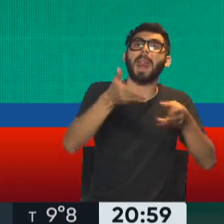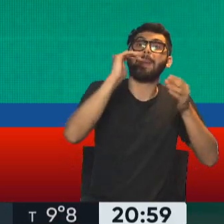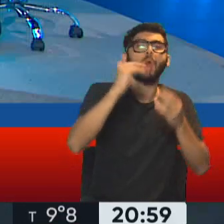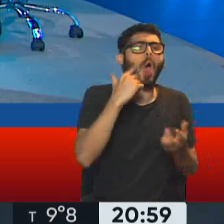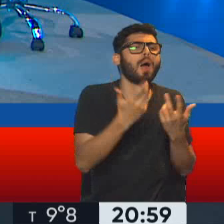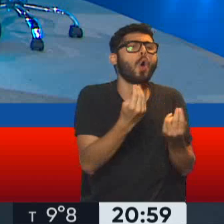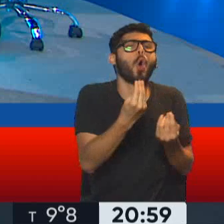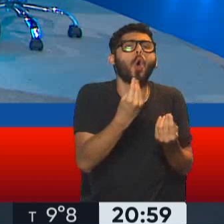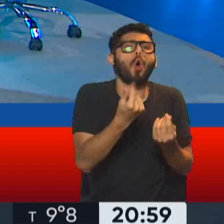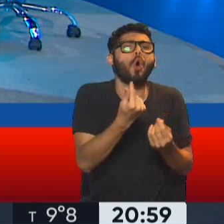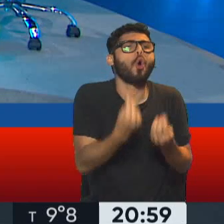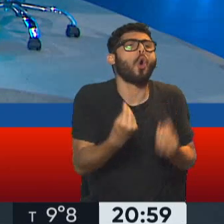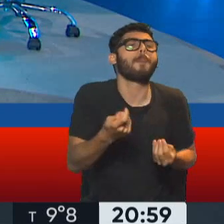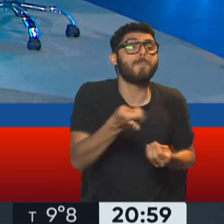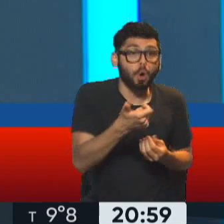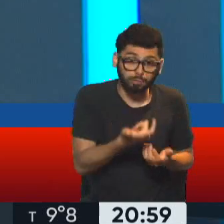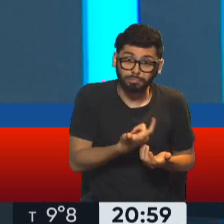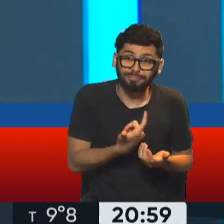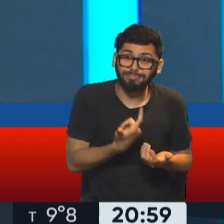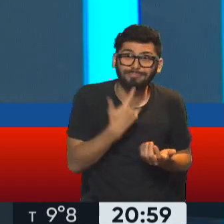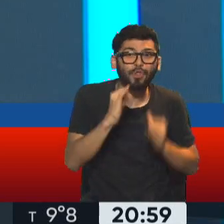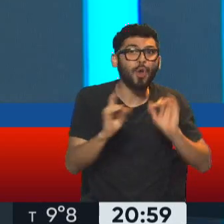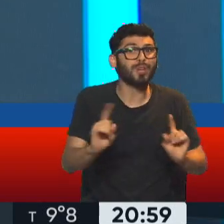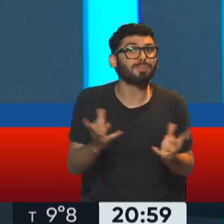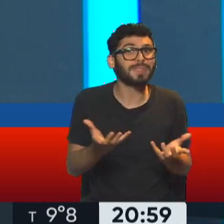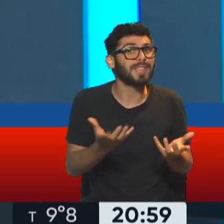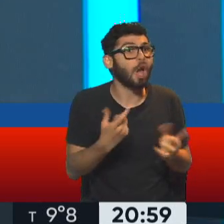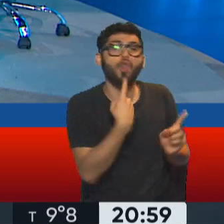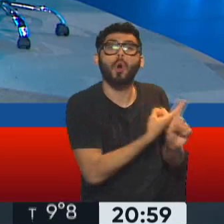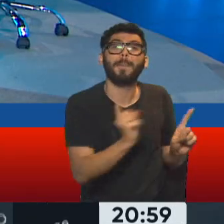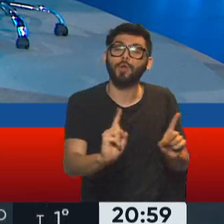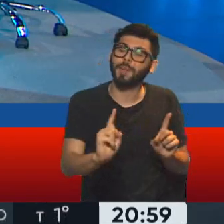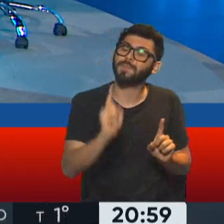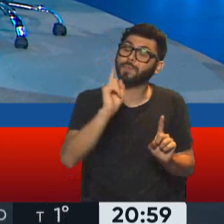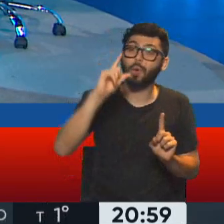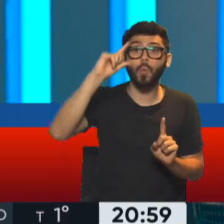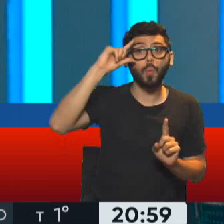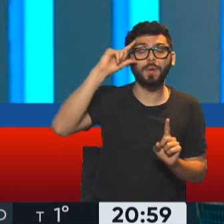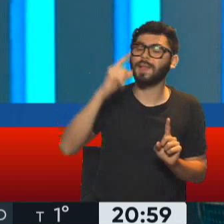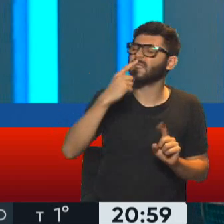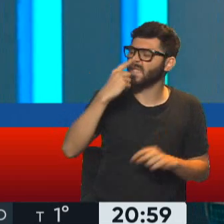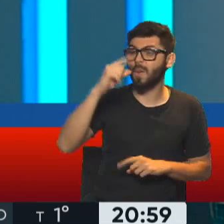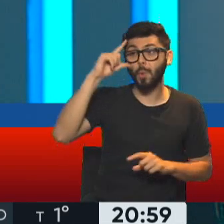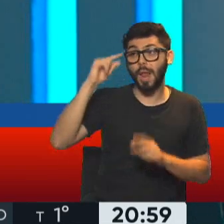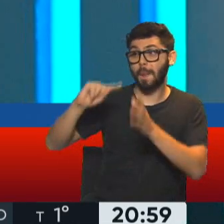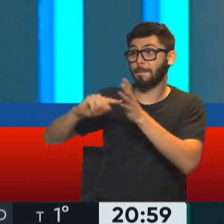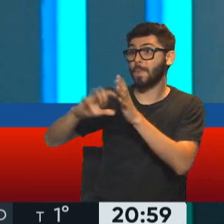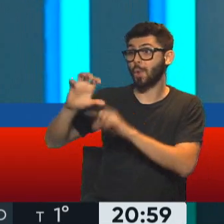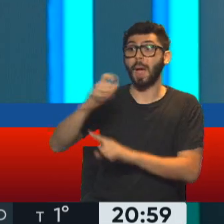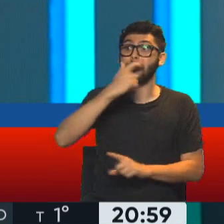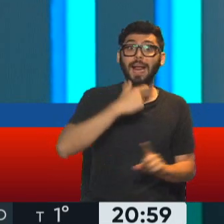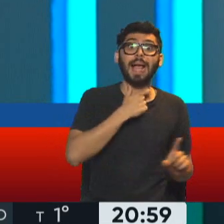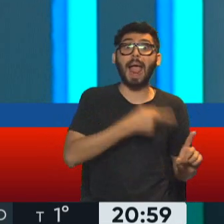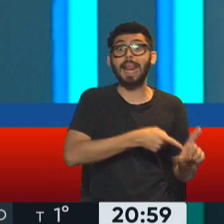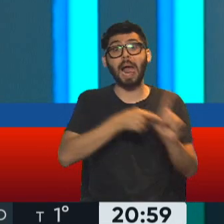explicar individualmente por una Lo interesante de María Eugenia es que ella no aceptó ser candidata en la provincia, que Macri quería